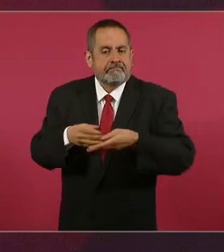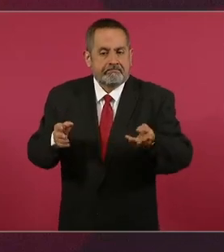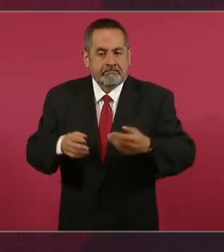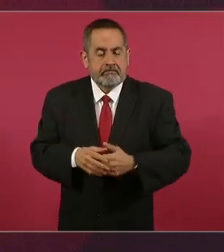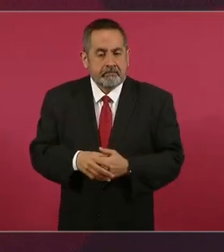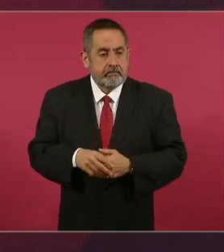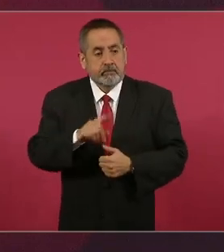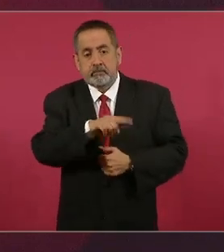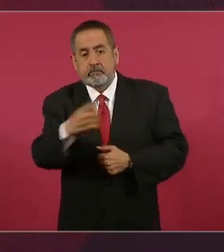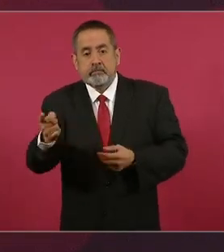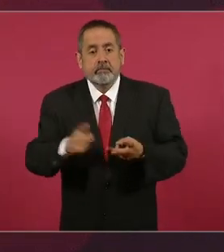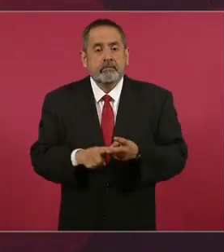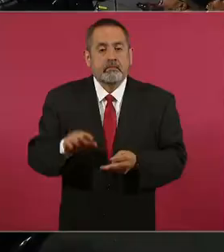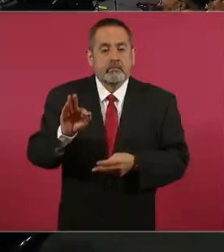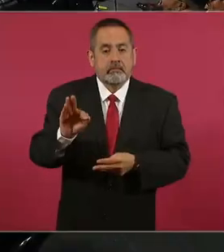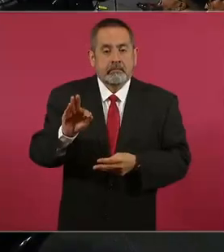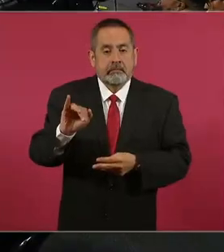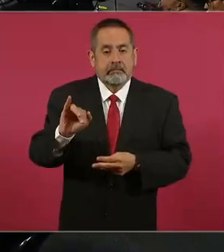Filomeno Mata,